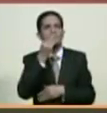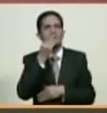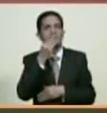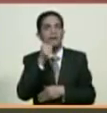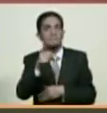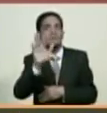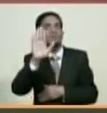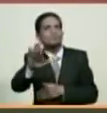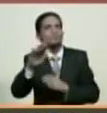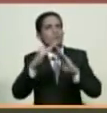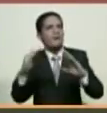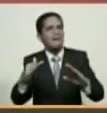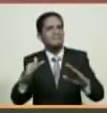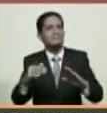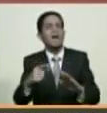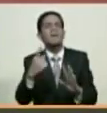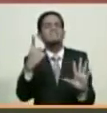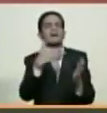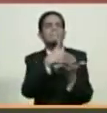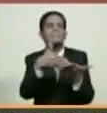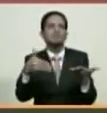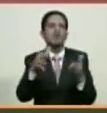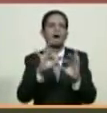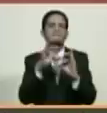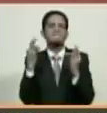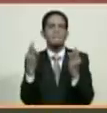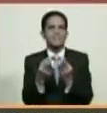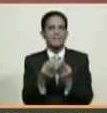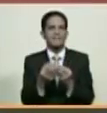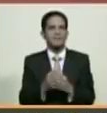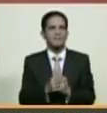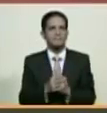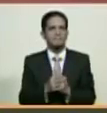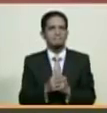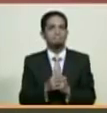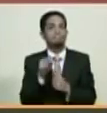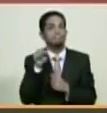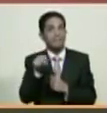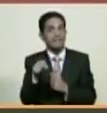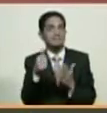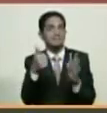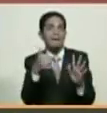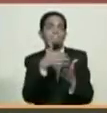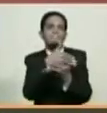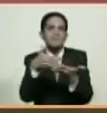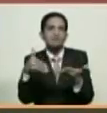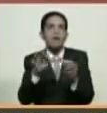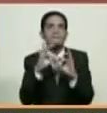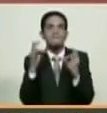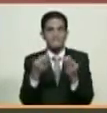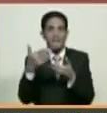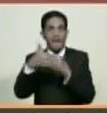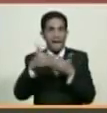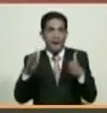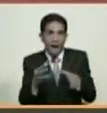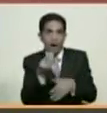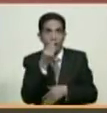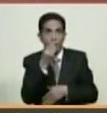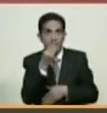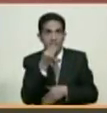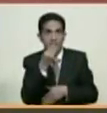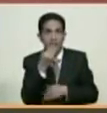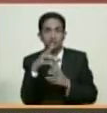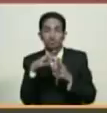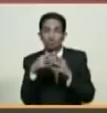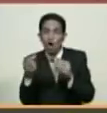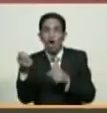de la casa a 6 millones de familias. De esos 6 millones de cajas CLAP que se distribuyen